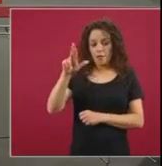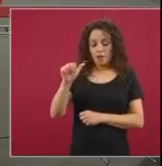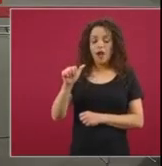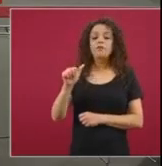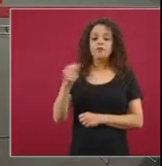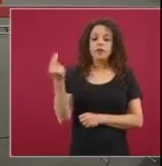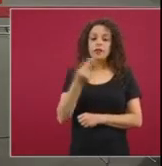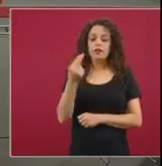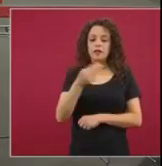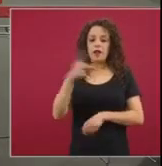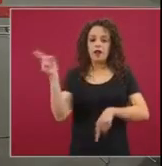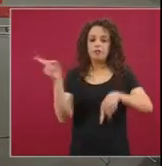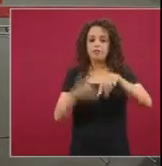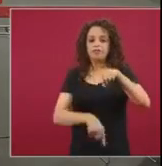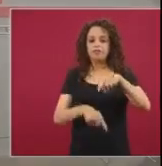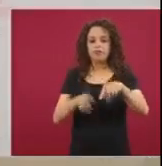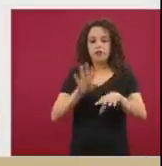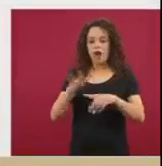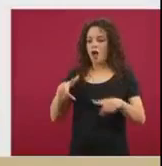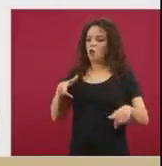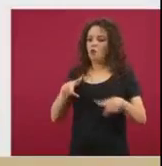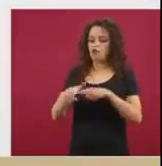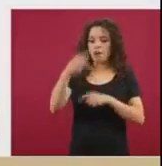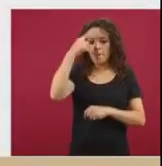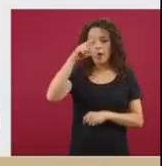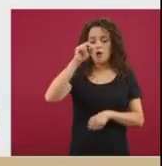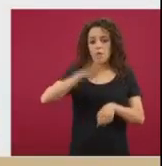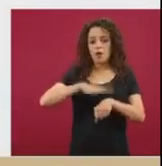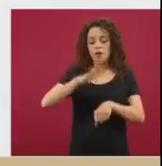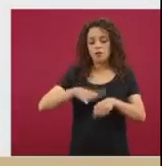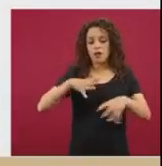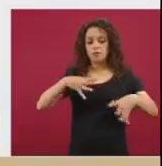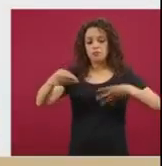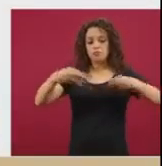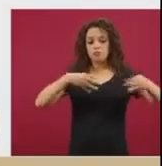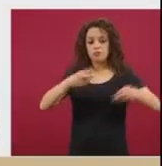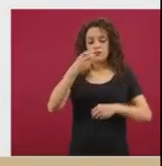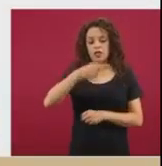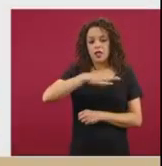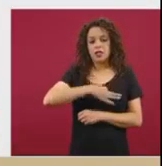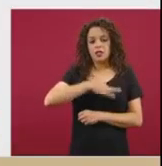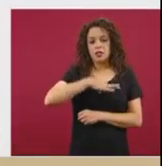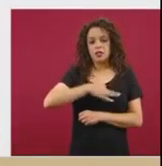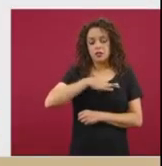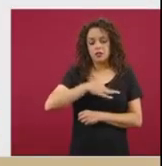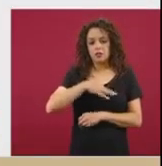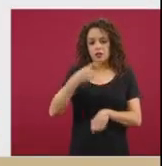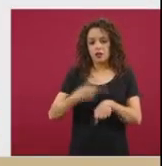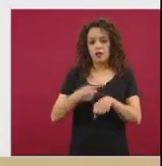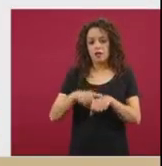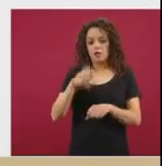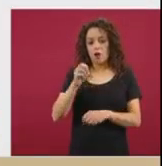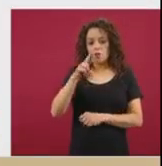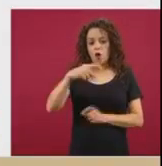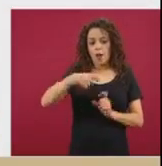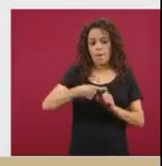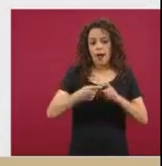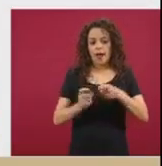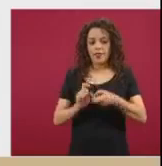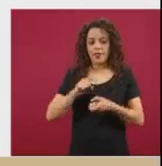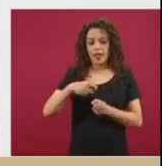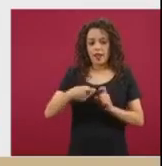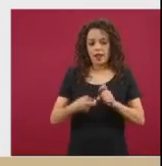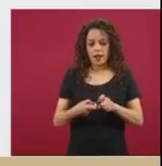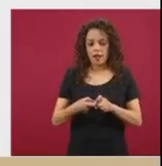enfermedad infectocontagiosa, lo que queremos es que no haya más infectados por esta enfermedad bacteriana. Cero estigma y discriminación,